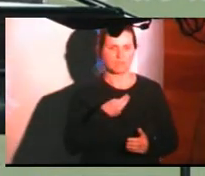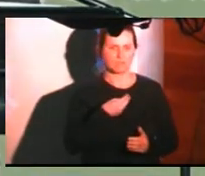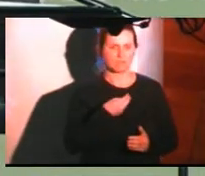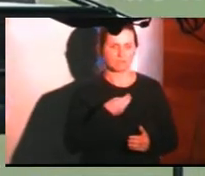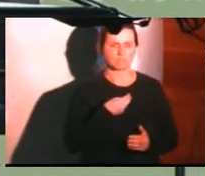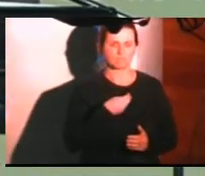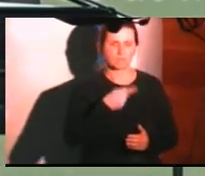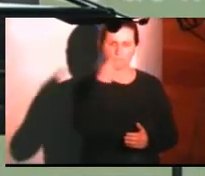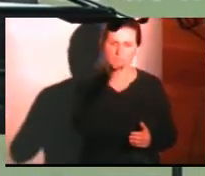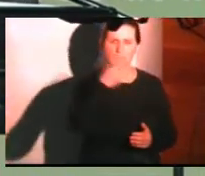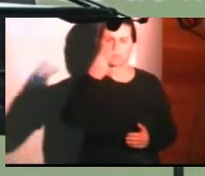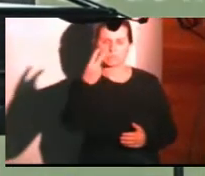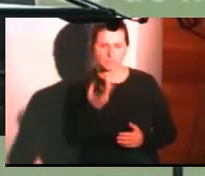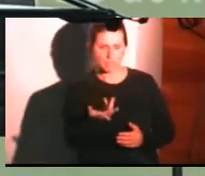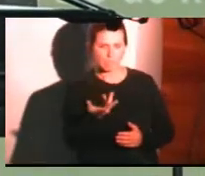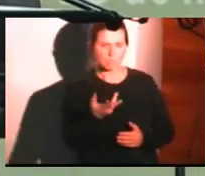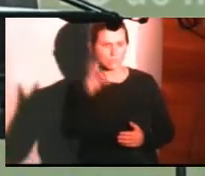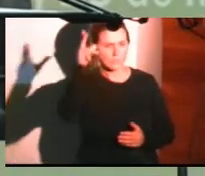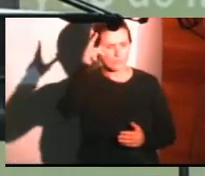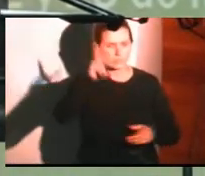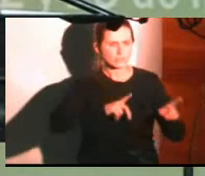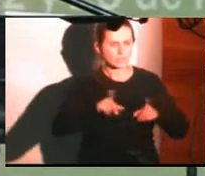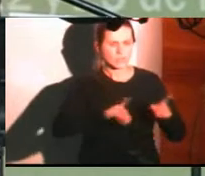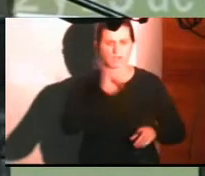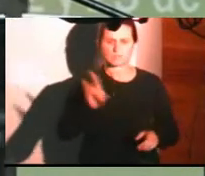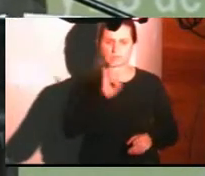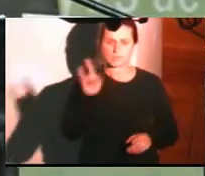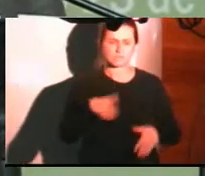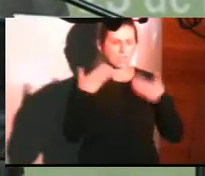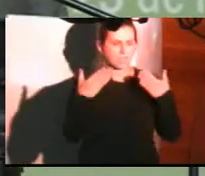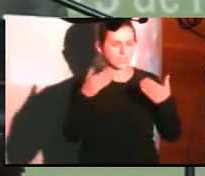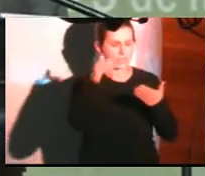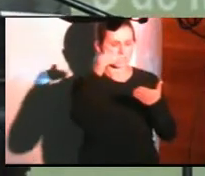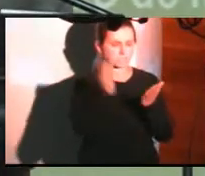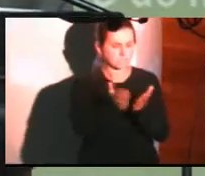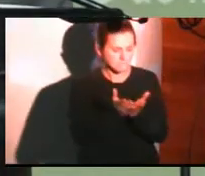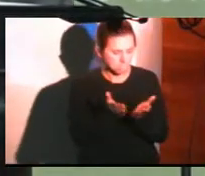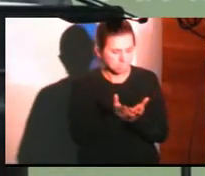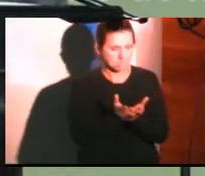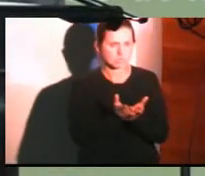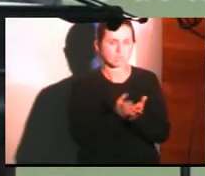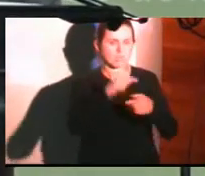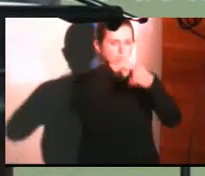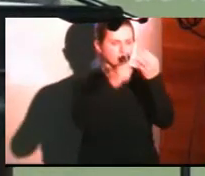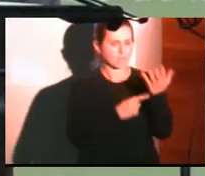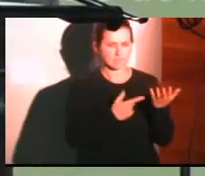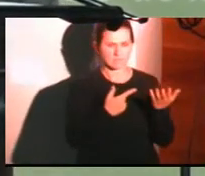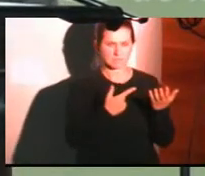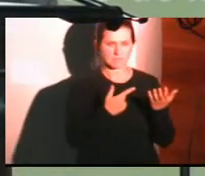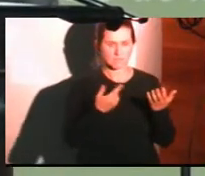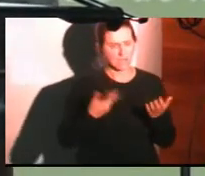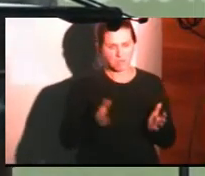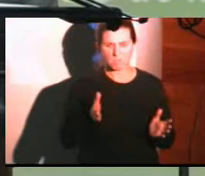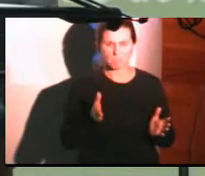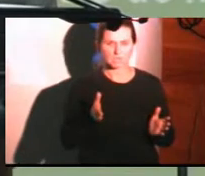Entonces, en 2 años, todos los estudiantes de esas 8 carreras tienen la posibilidad de hacer un curso básico de materias comunes, y esos